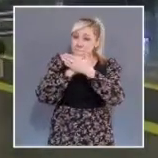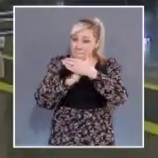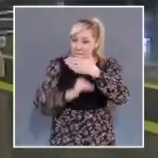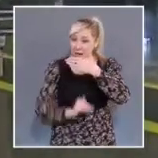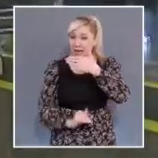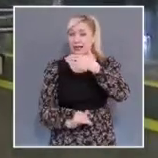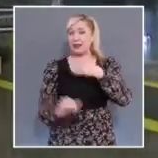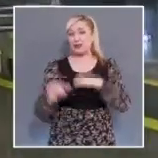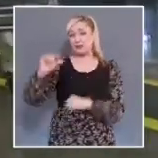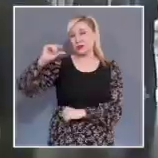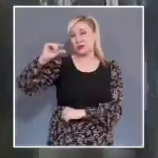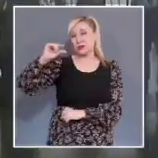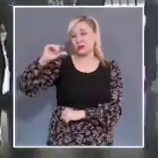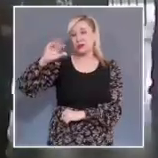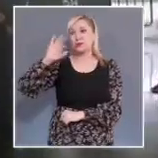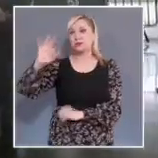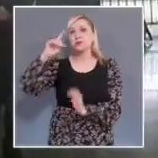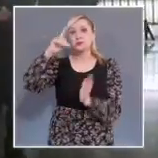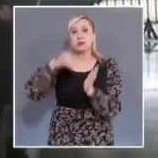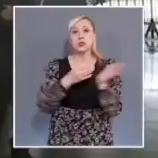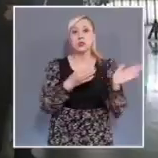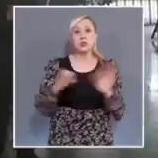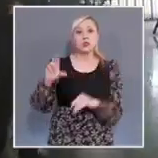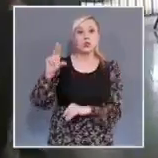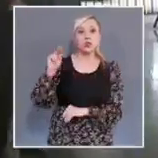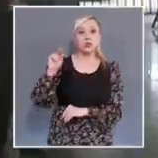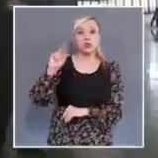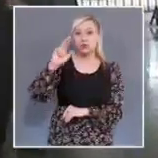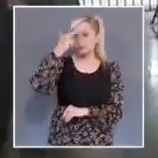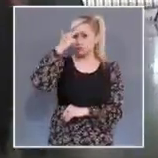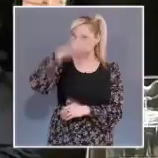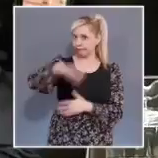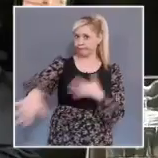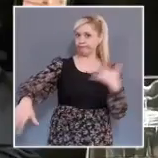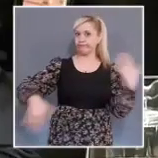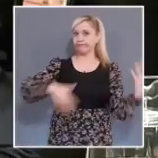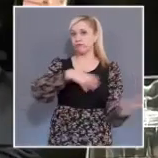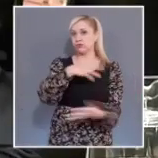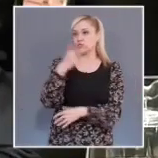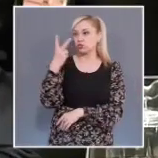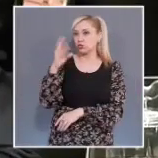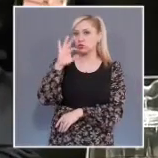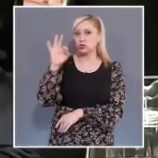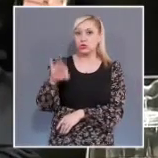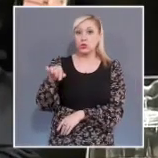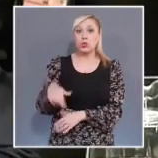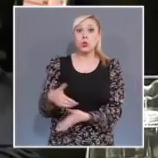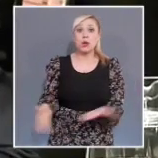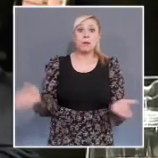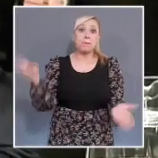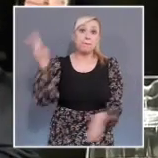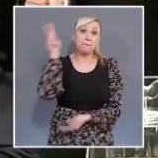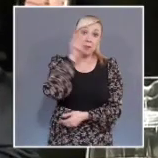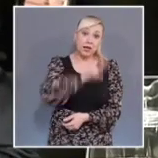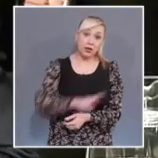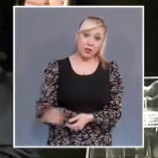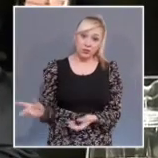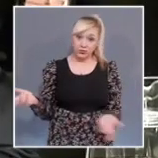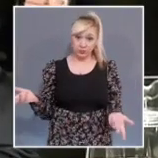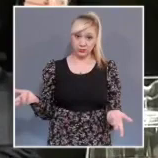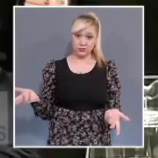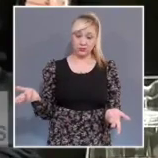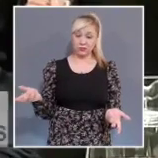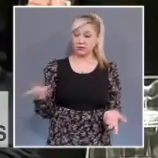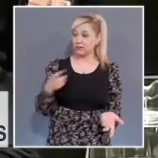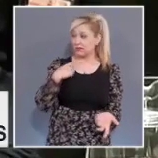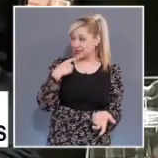la década de 1980, que fue de 2%. Ante ello, Salazar Girinax